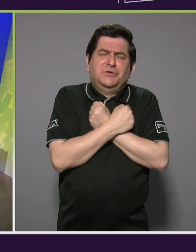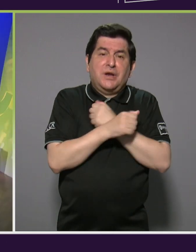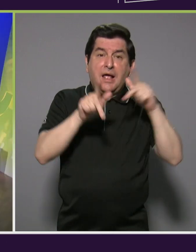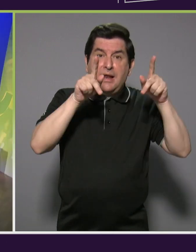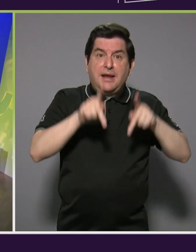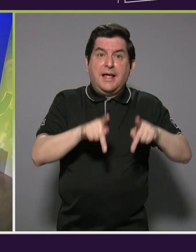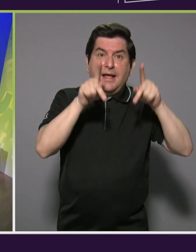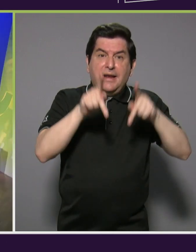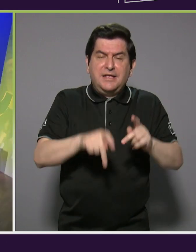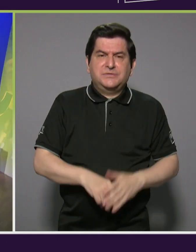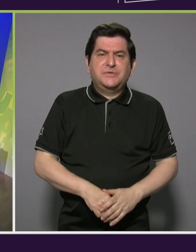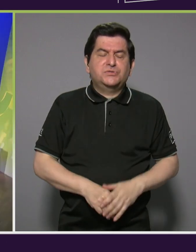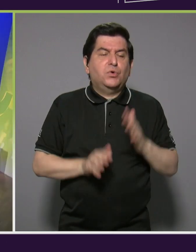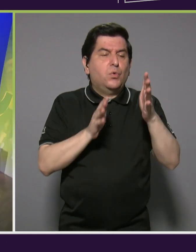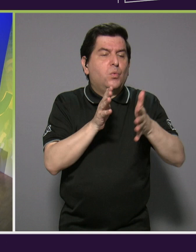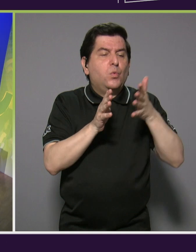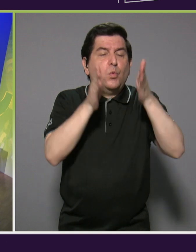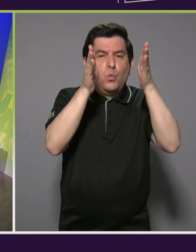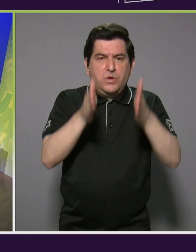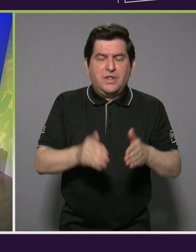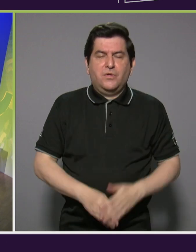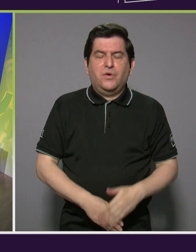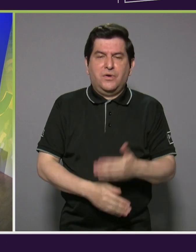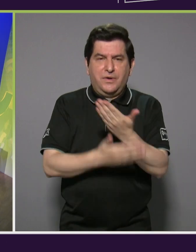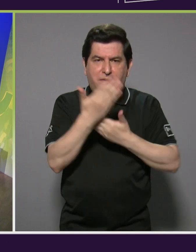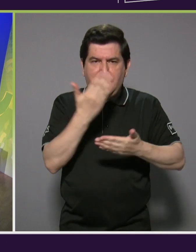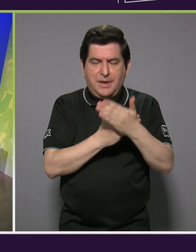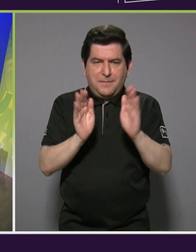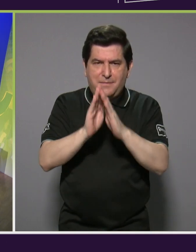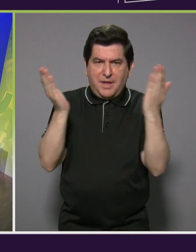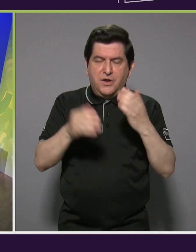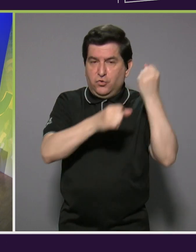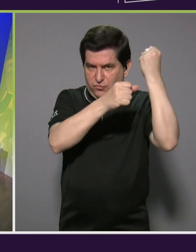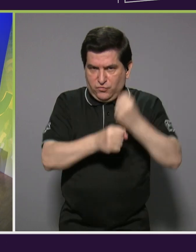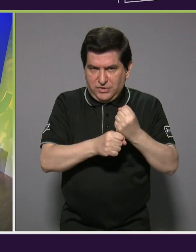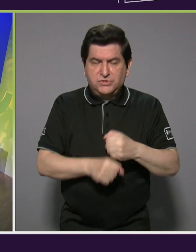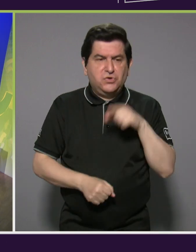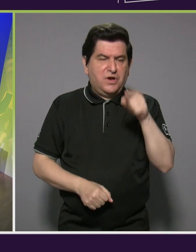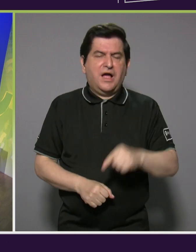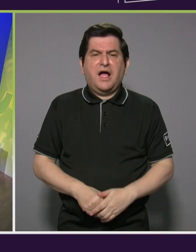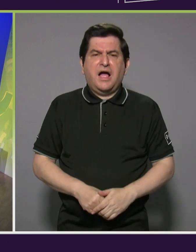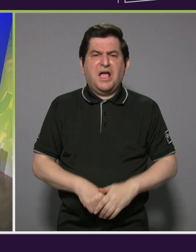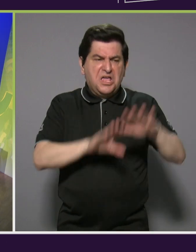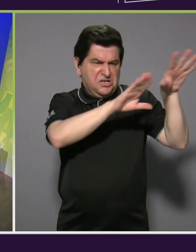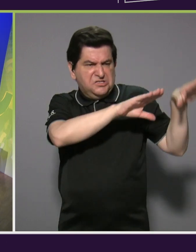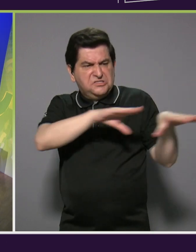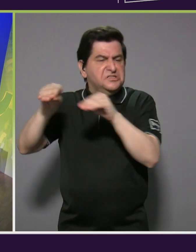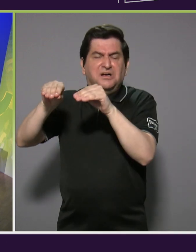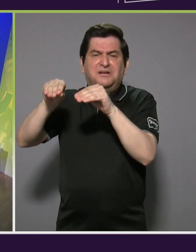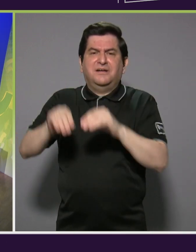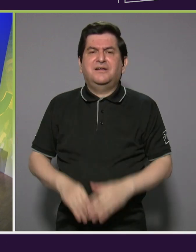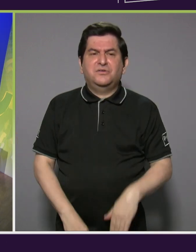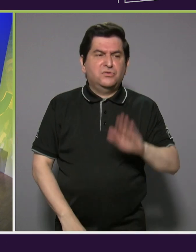gente que estaban cuidando en manos abiertas y fueron totalmente desarraigados de sus